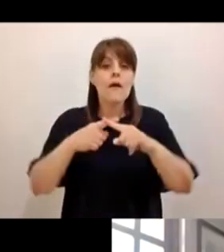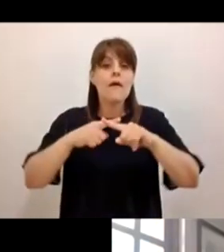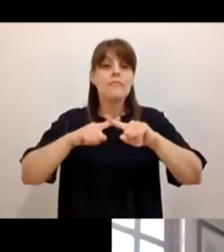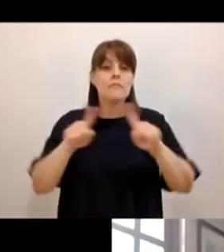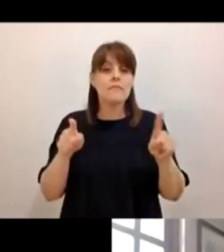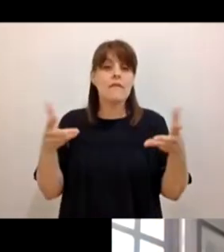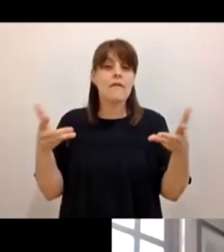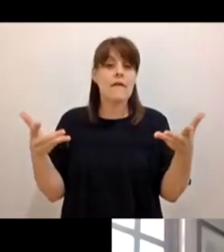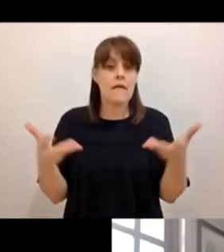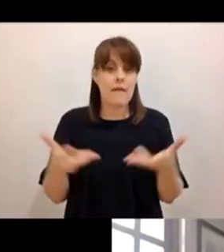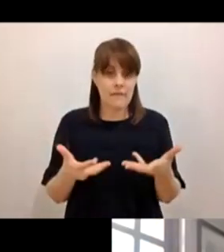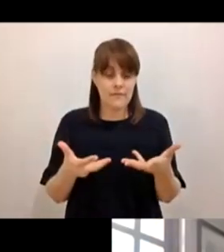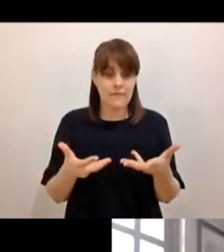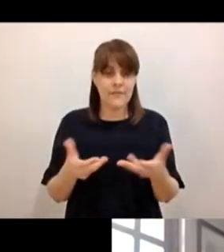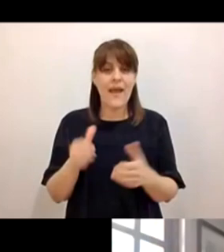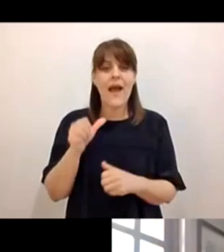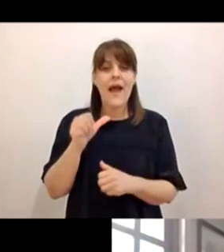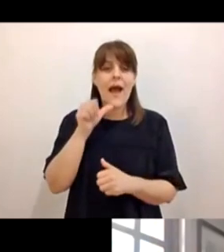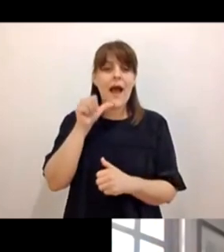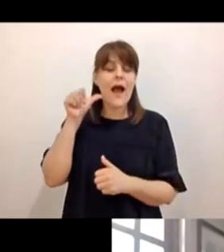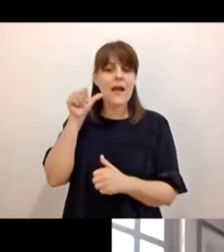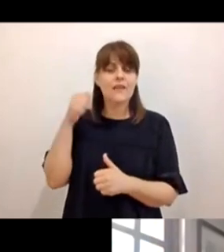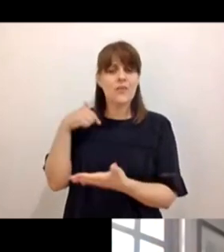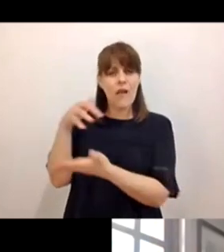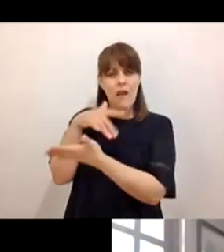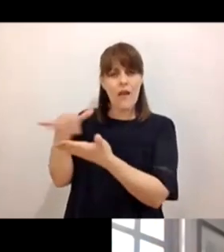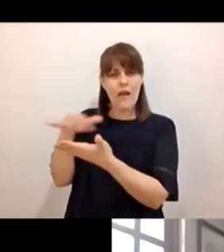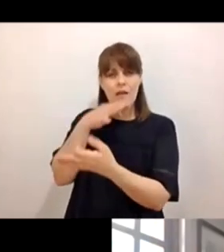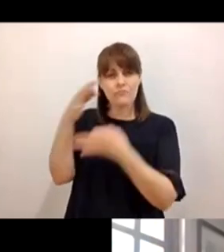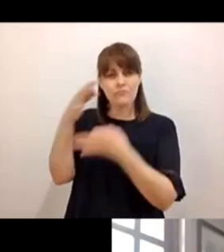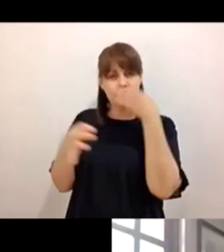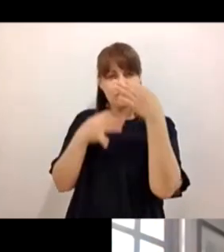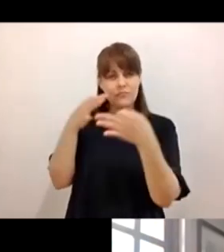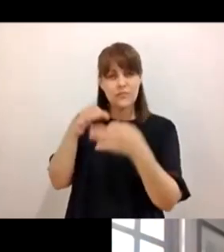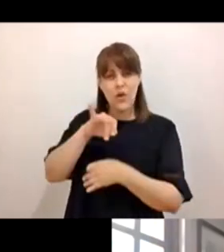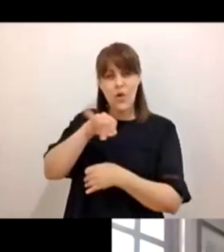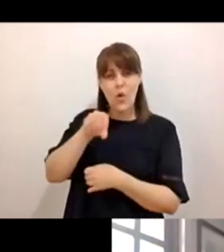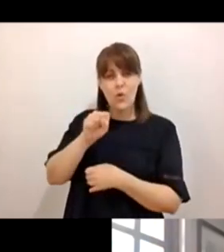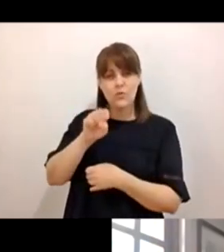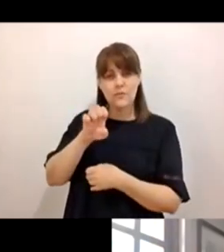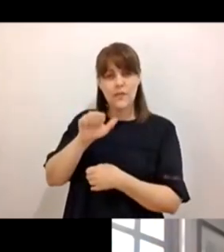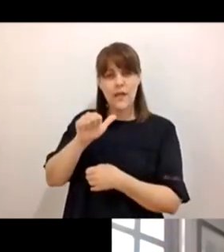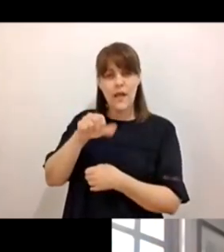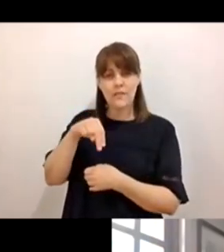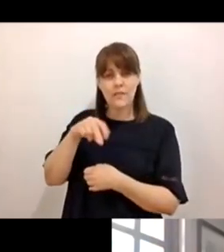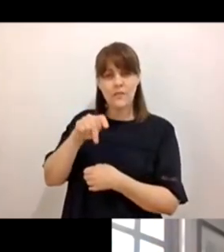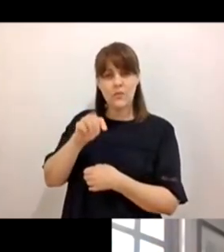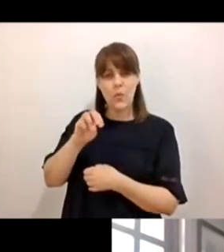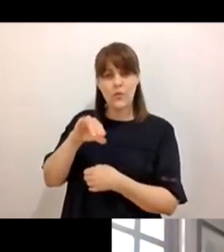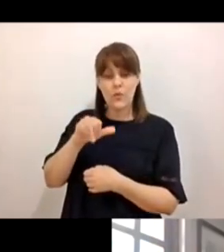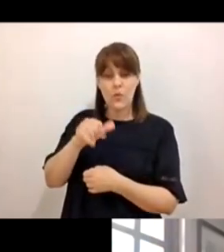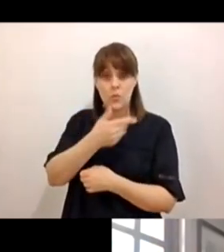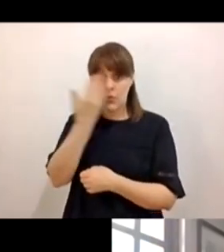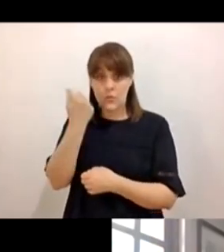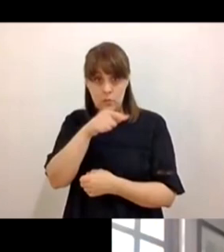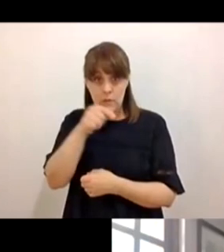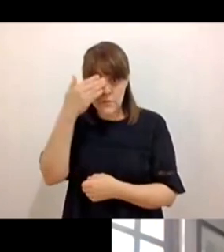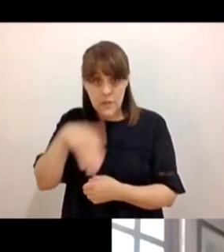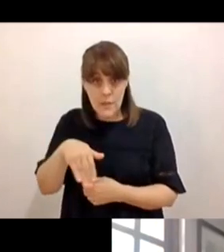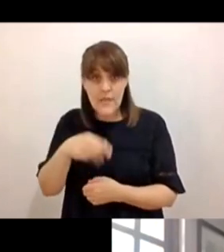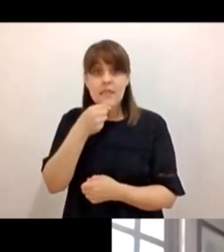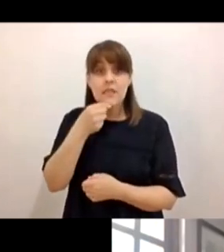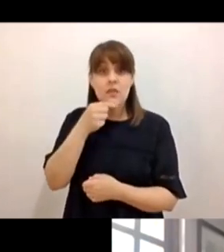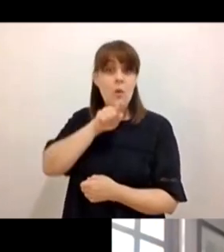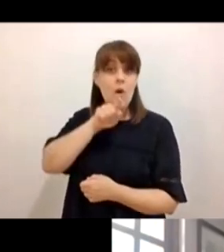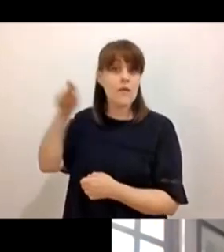cerrar ayer leía la noticia de José Antonio no sé si ustedes la escucharon un niño que asesinaron